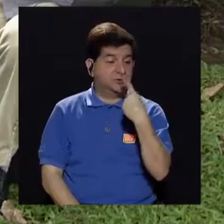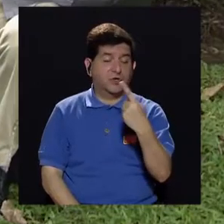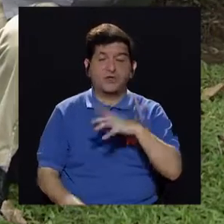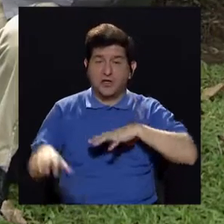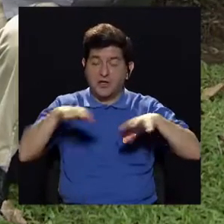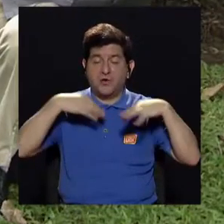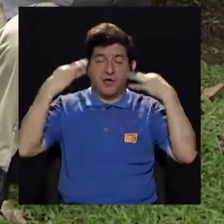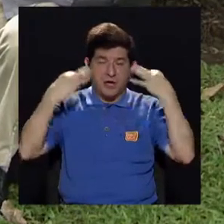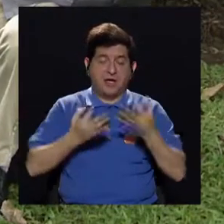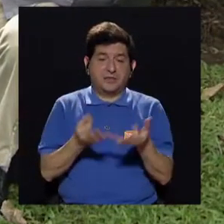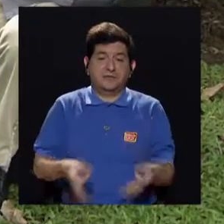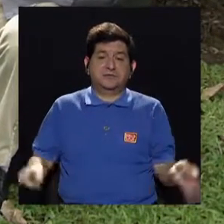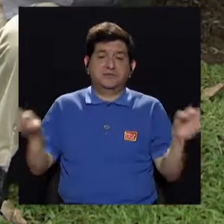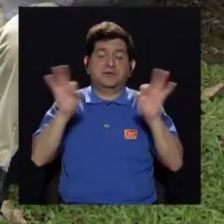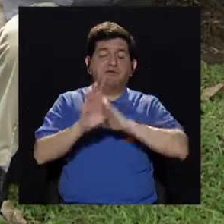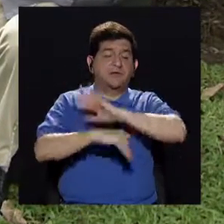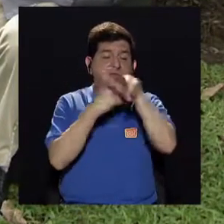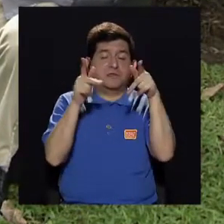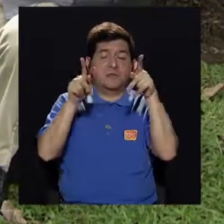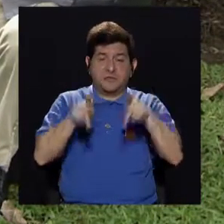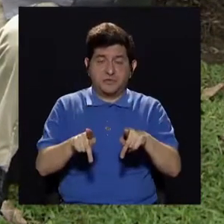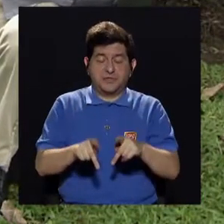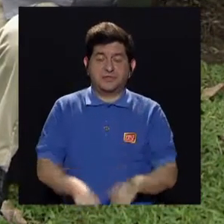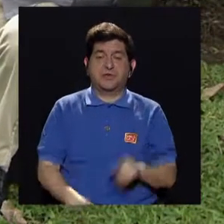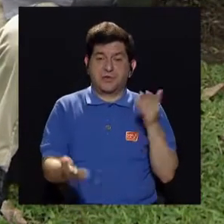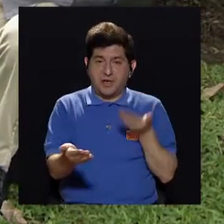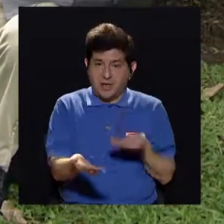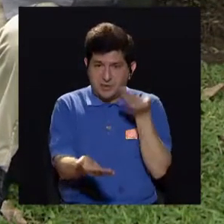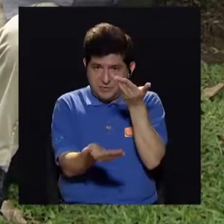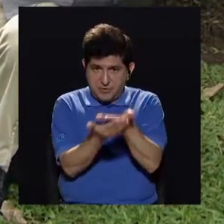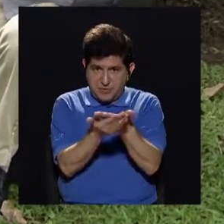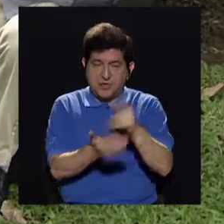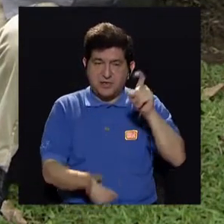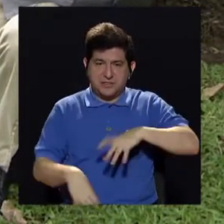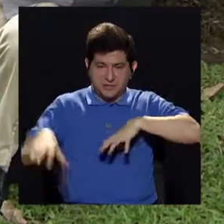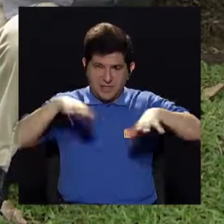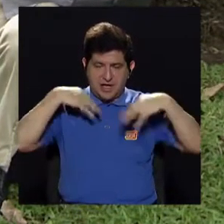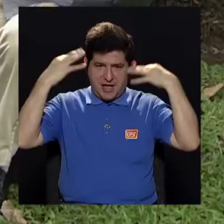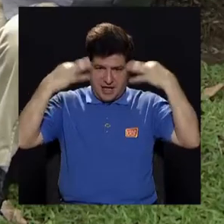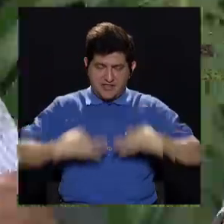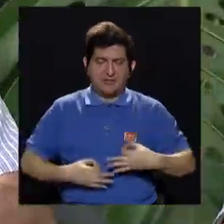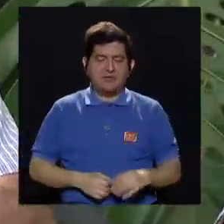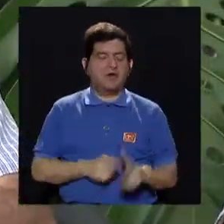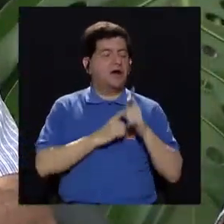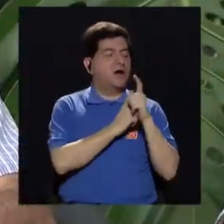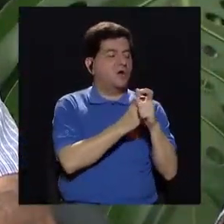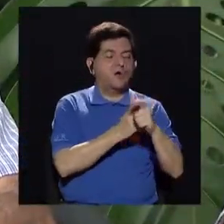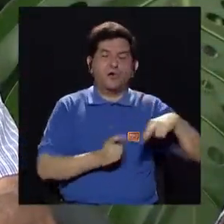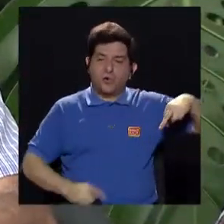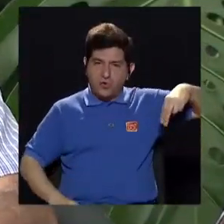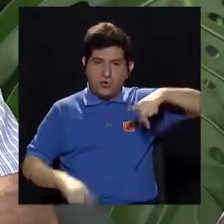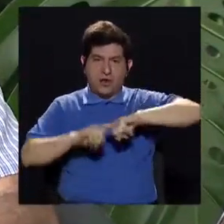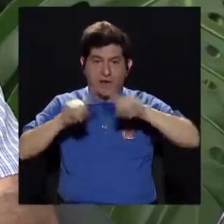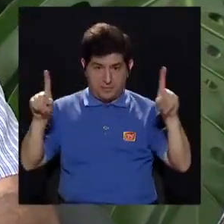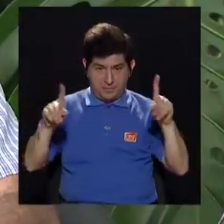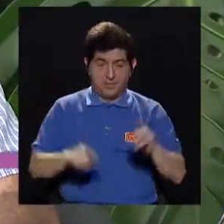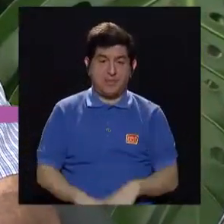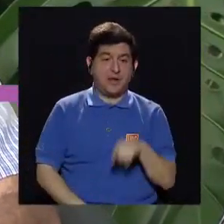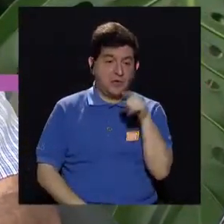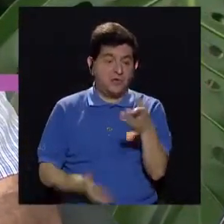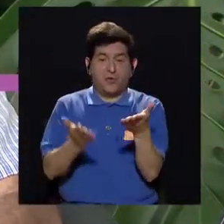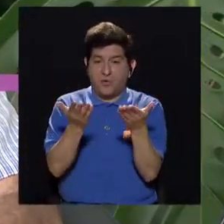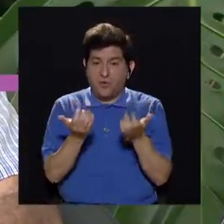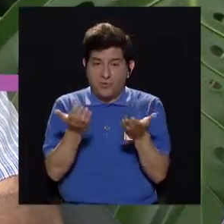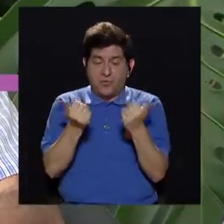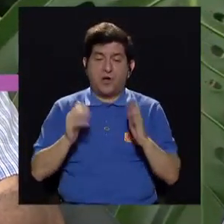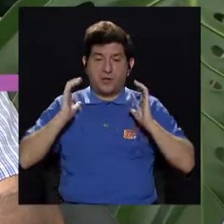que le digo es que la actividad física es fundamental. Ojalá todos se propongan que sea esencial hacer actividad física, sea correr, caminar, pero que lo hagan a la medida de lo que